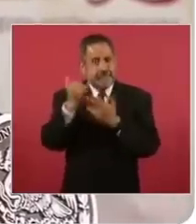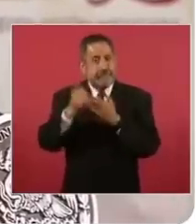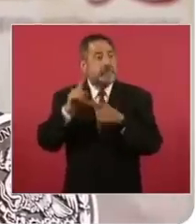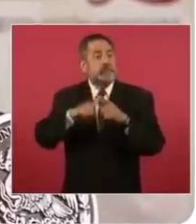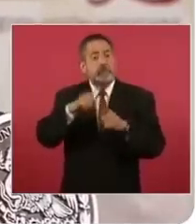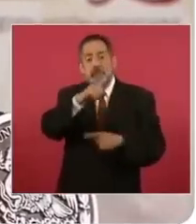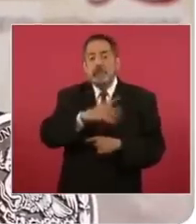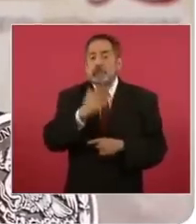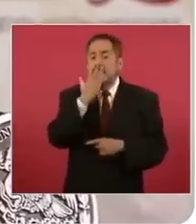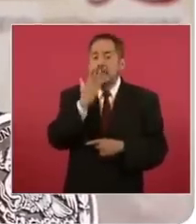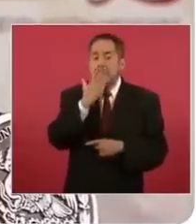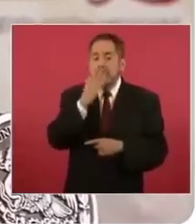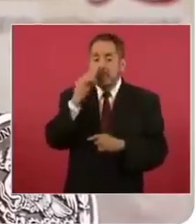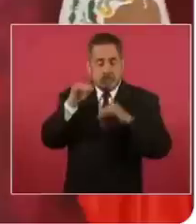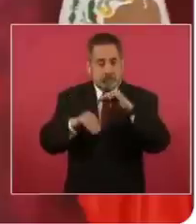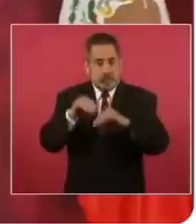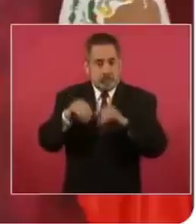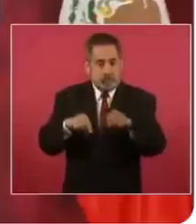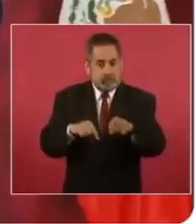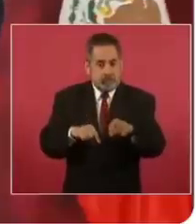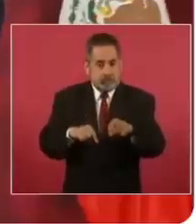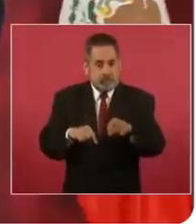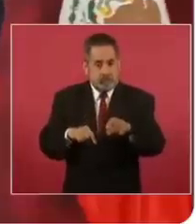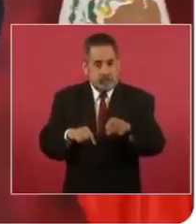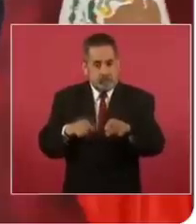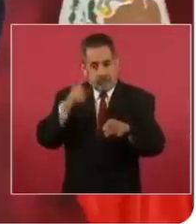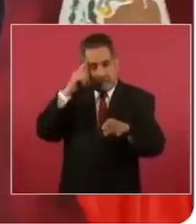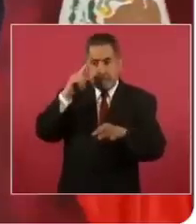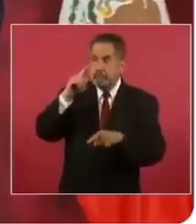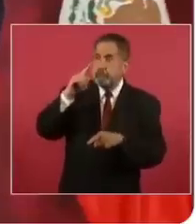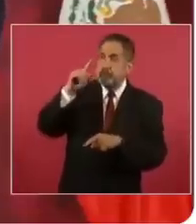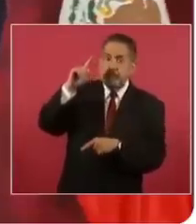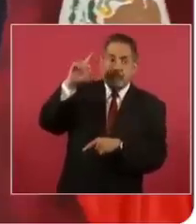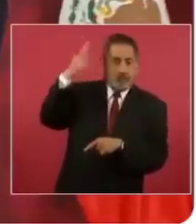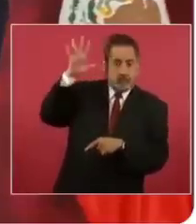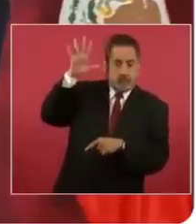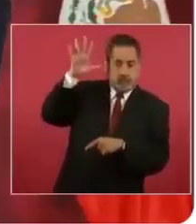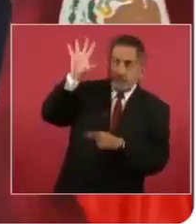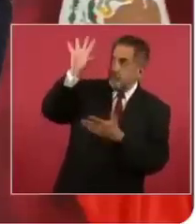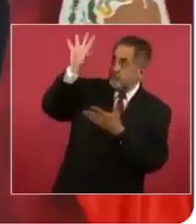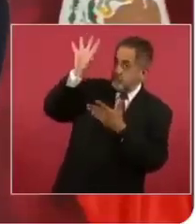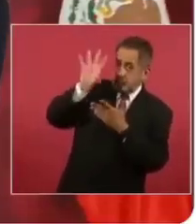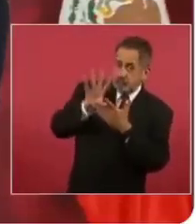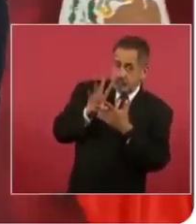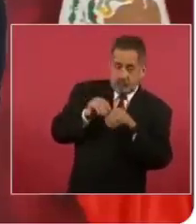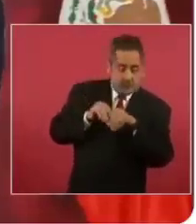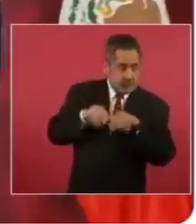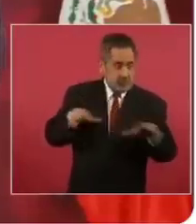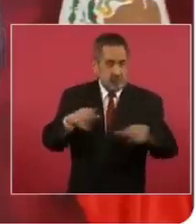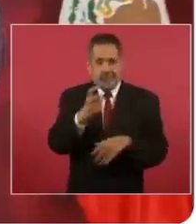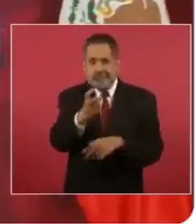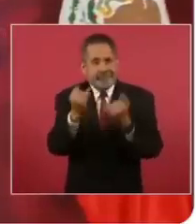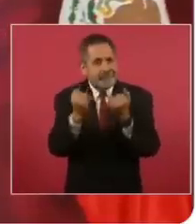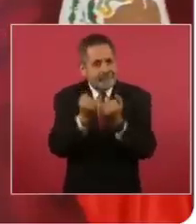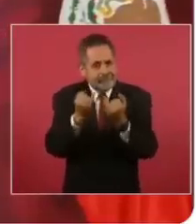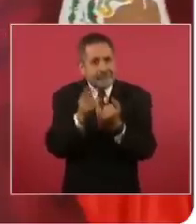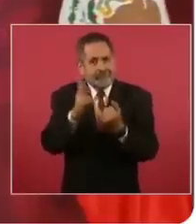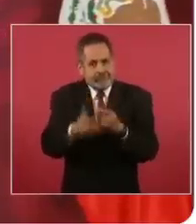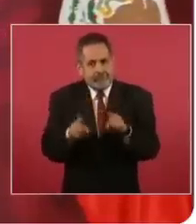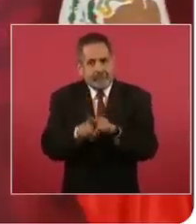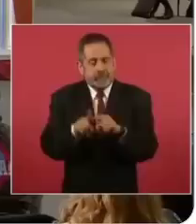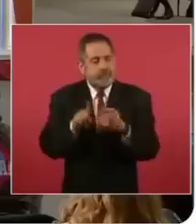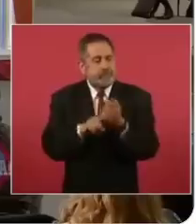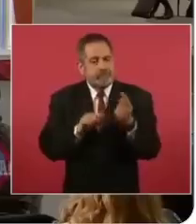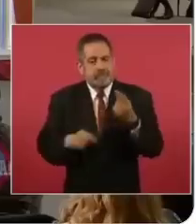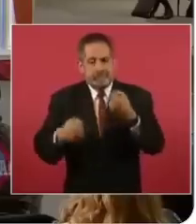sonora de una planta solar lo queremos replicar en